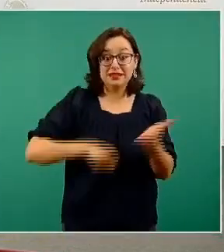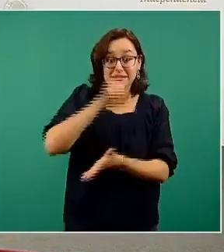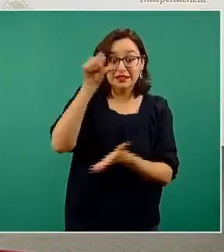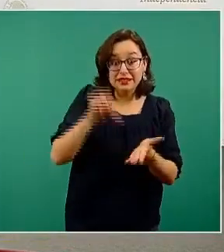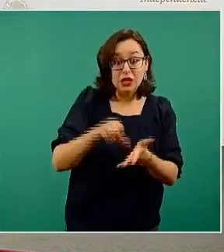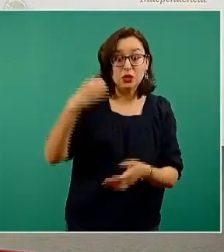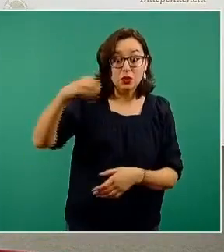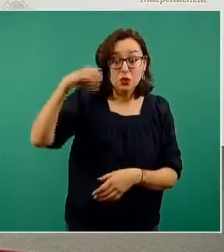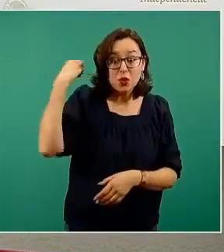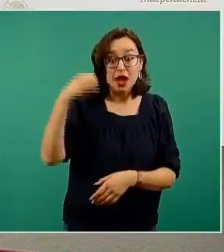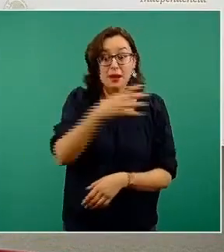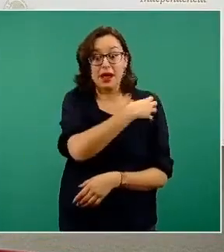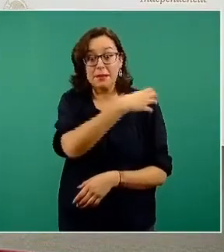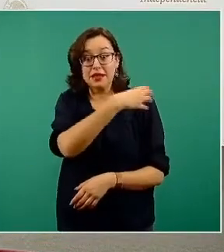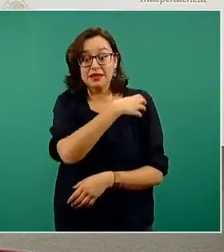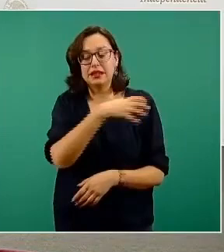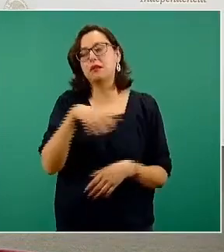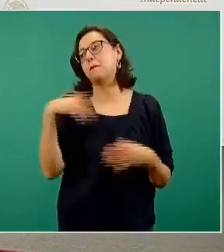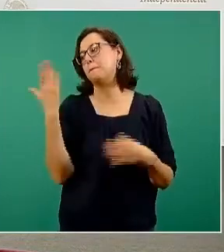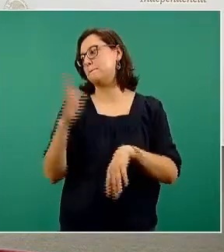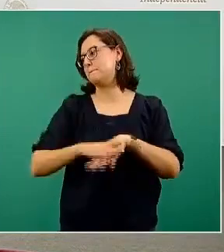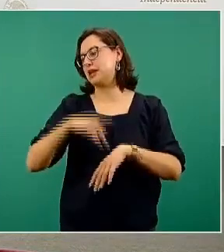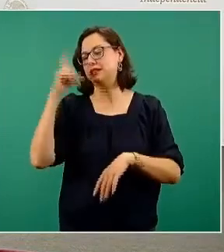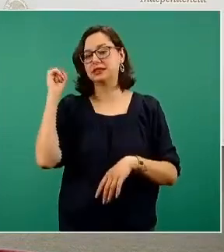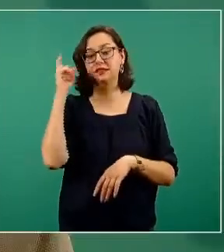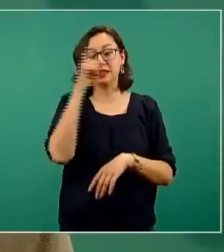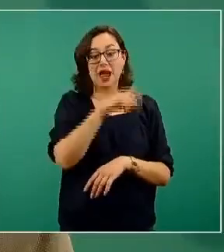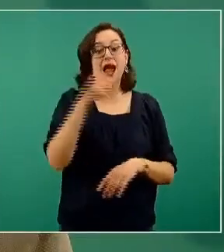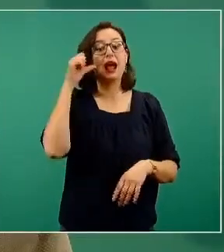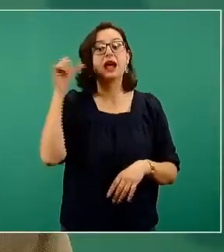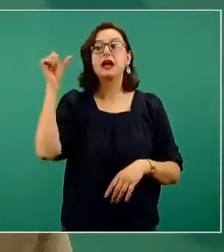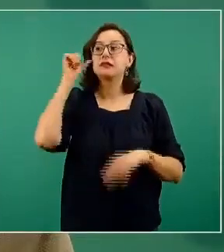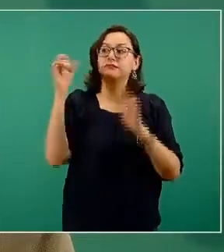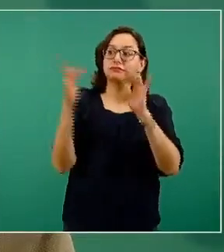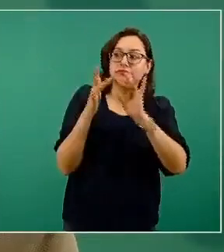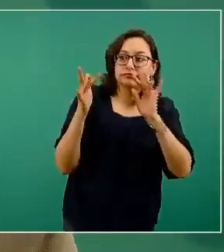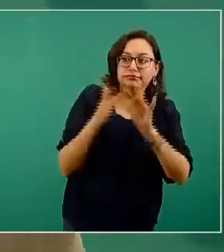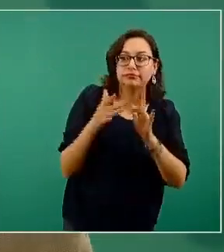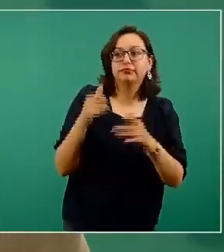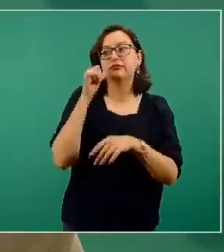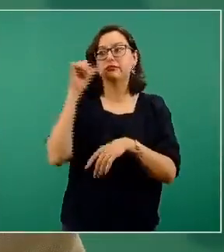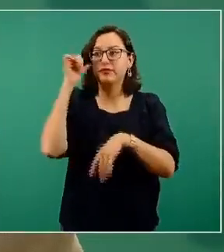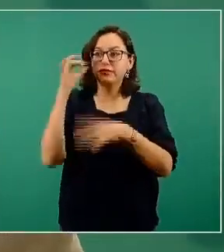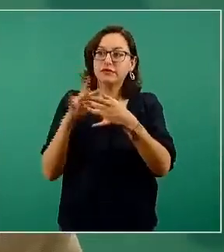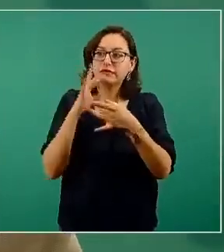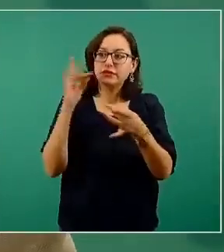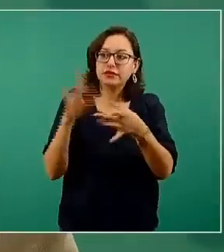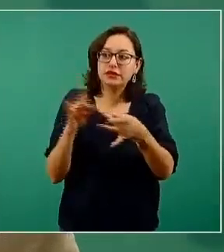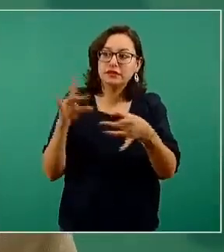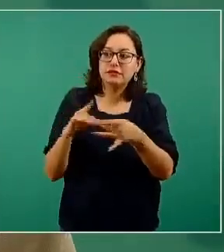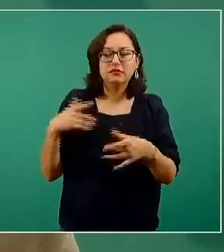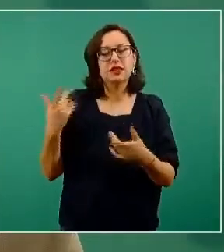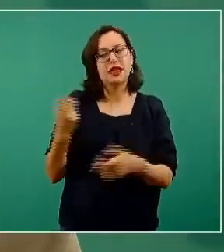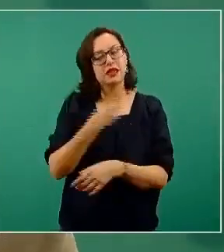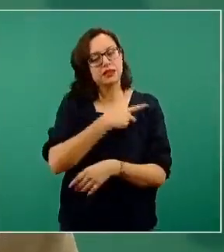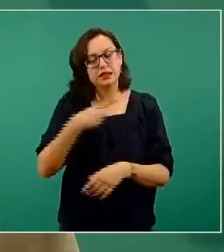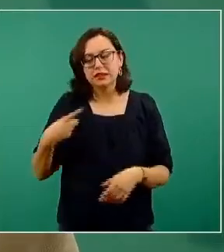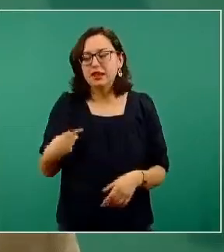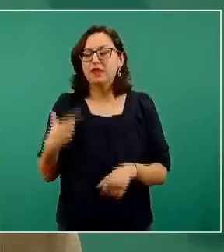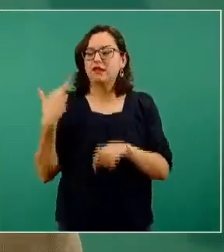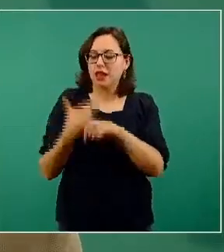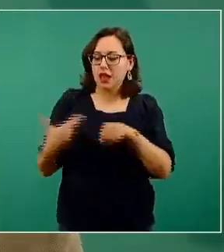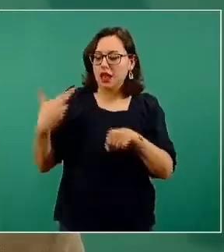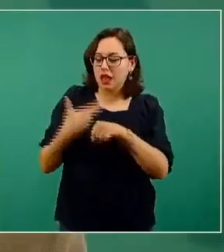Entonces, es más, lo hablamos desde ayer con el enlace y estuvimos viendo la posibilidad de que mejorara en el día de